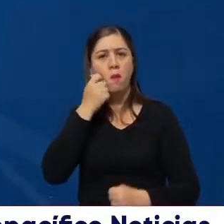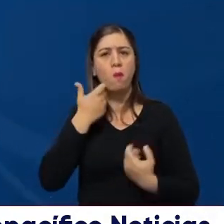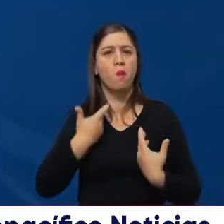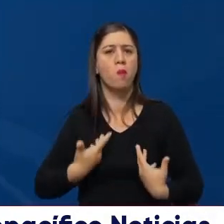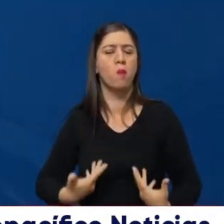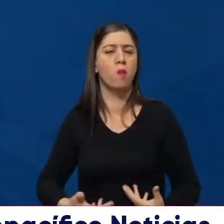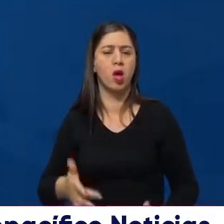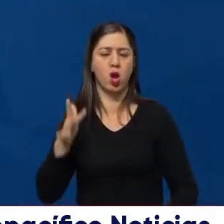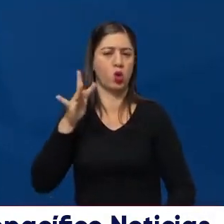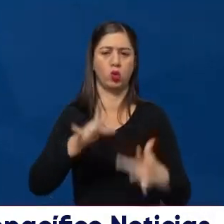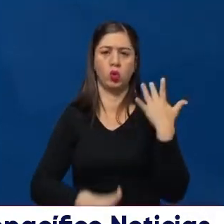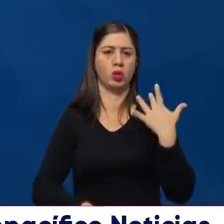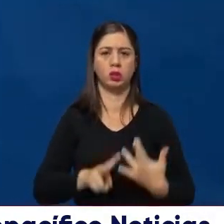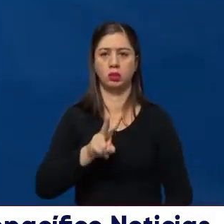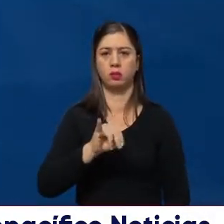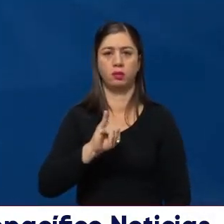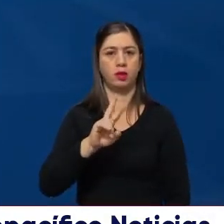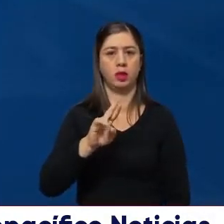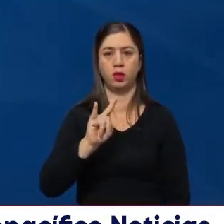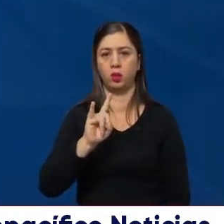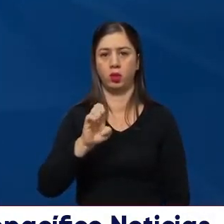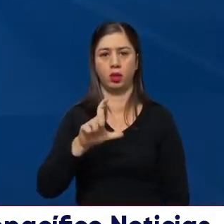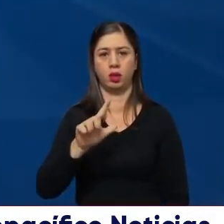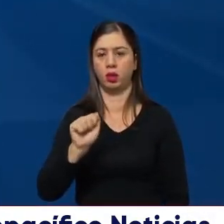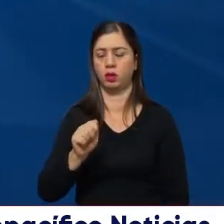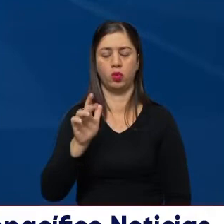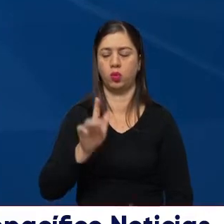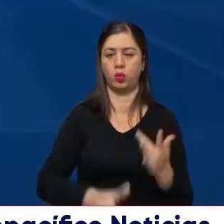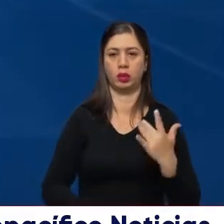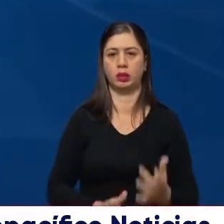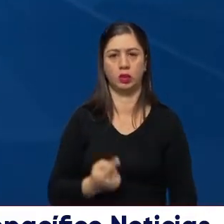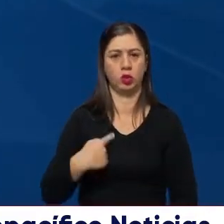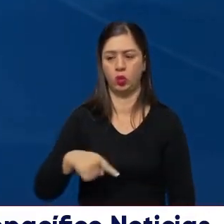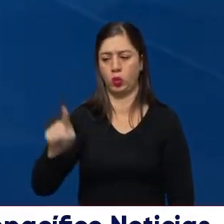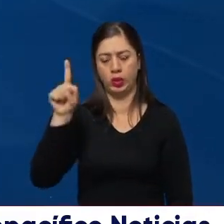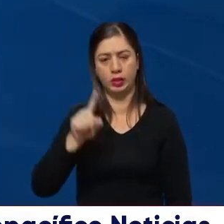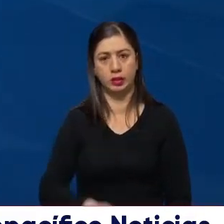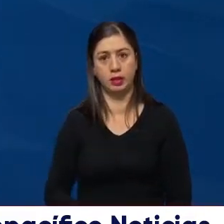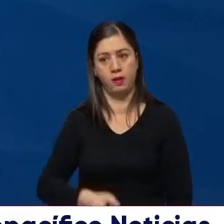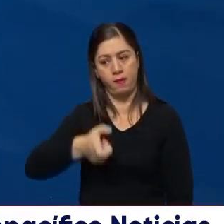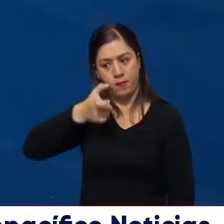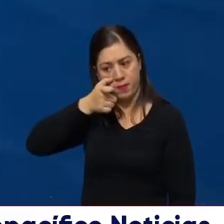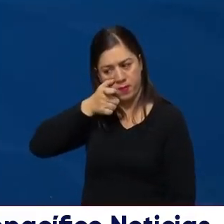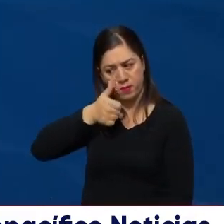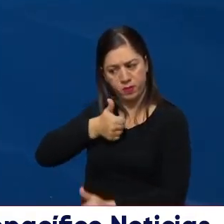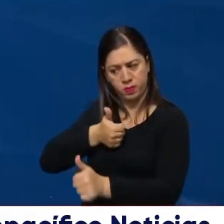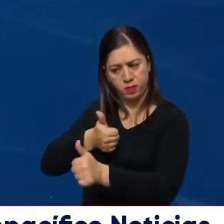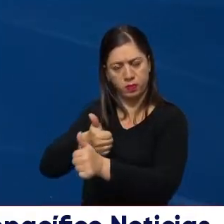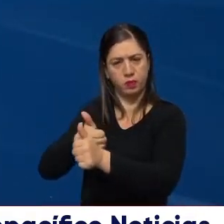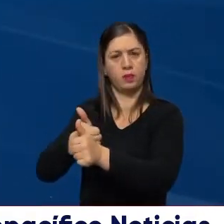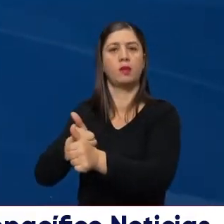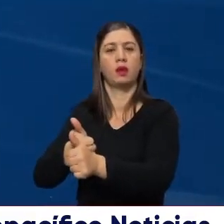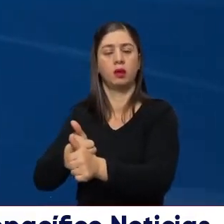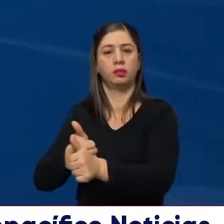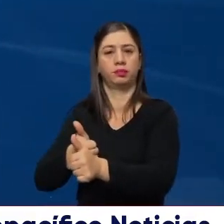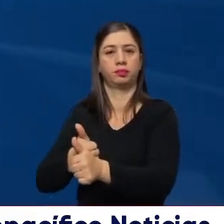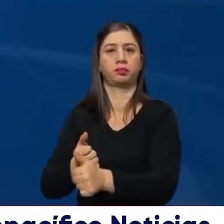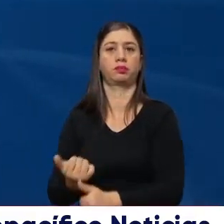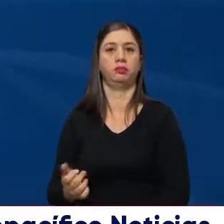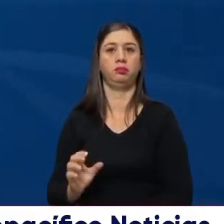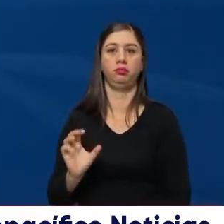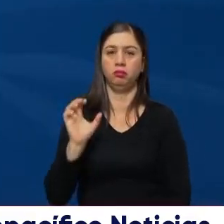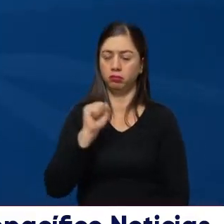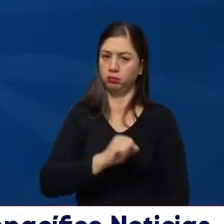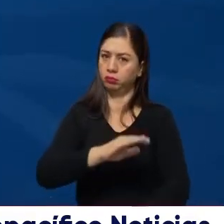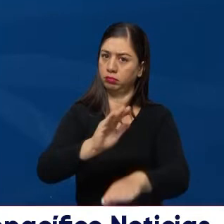no se relacionan con la viruela del mono. La mujer permanece bajo vigilancia epidemiológica. Estamos entonces en la capacidad